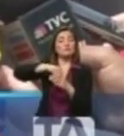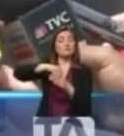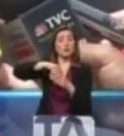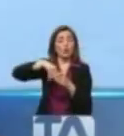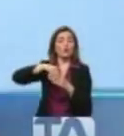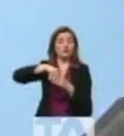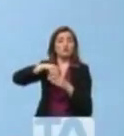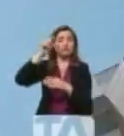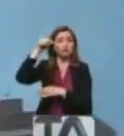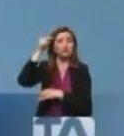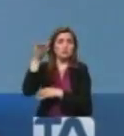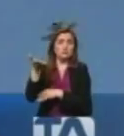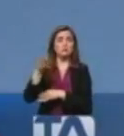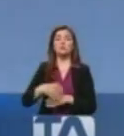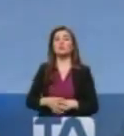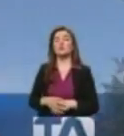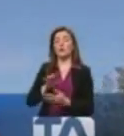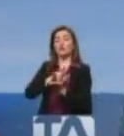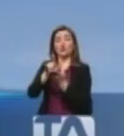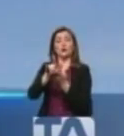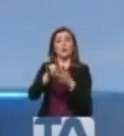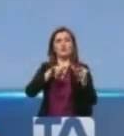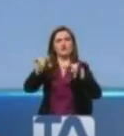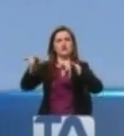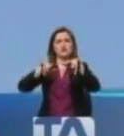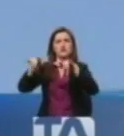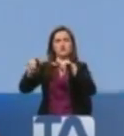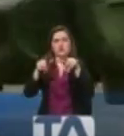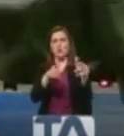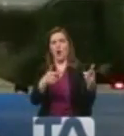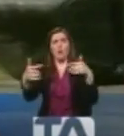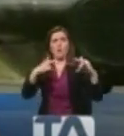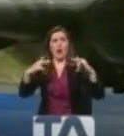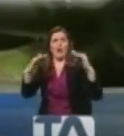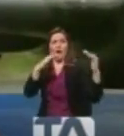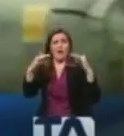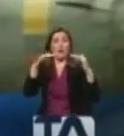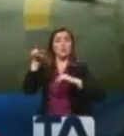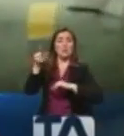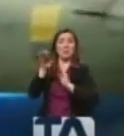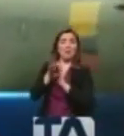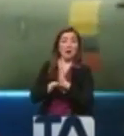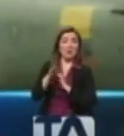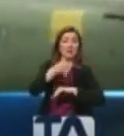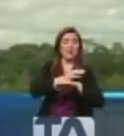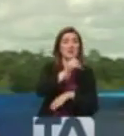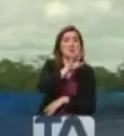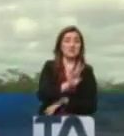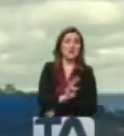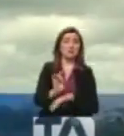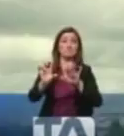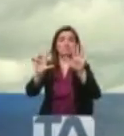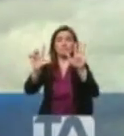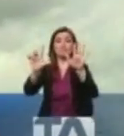Estado Nacional. La flota de aviones de combate también enfrenta una disminución significativa. De los 17 aviones, solo